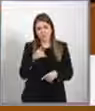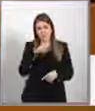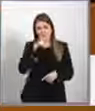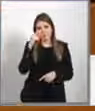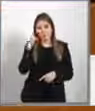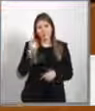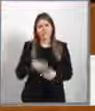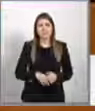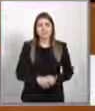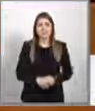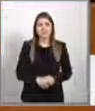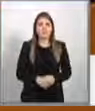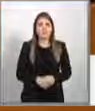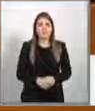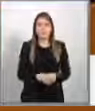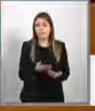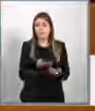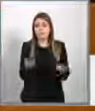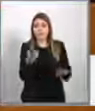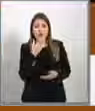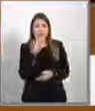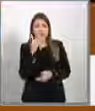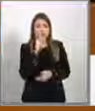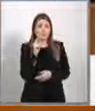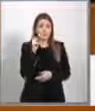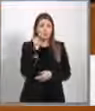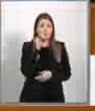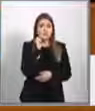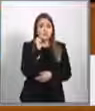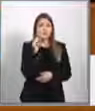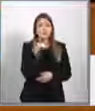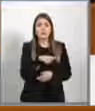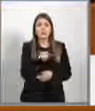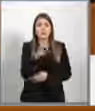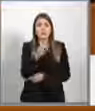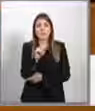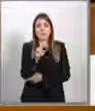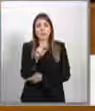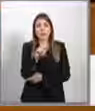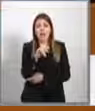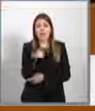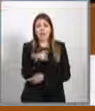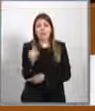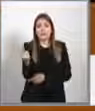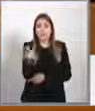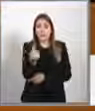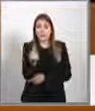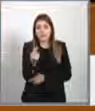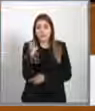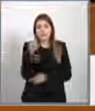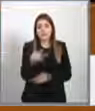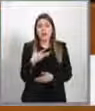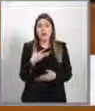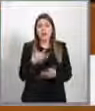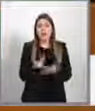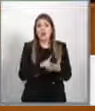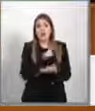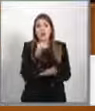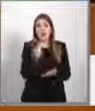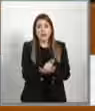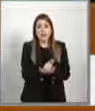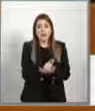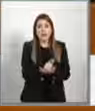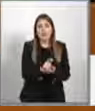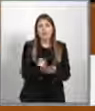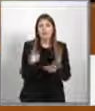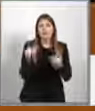Señoras y señores senadores, la Fiscalía General de la República que necesitamos exige una ley secundaria con visión de